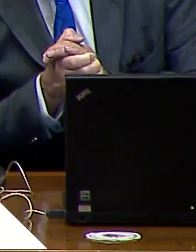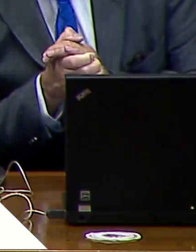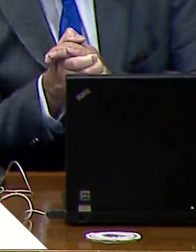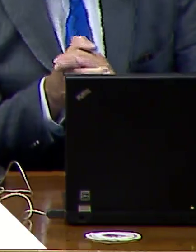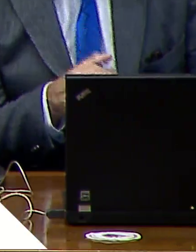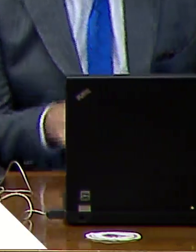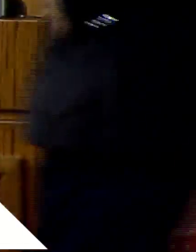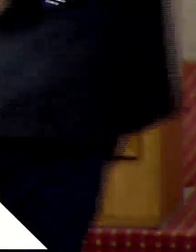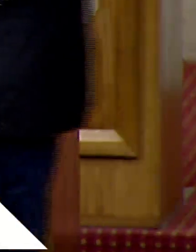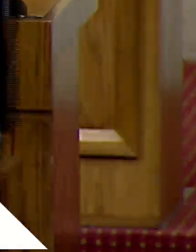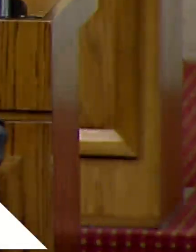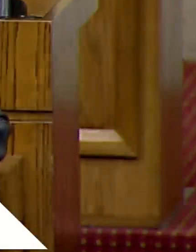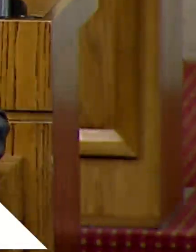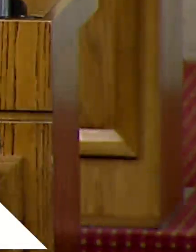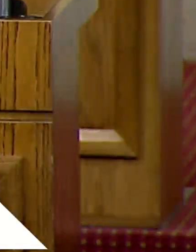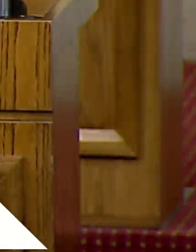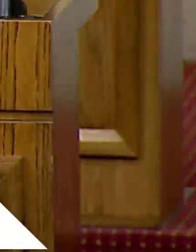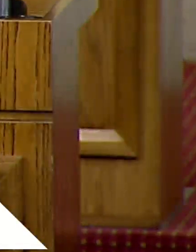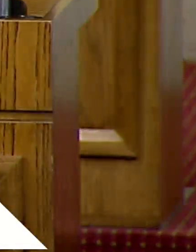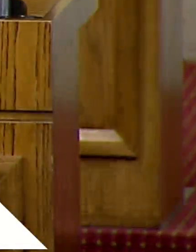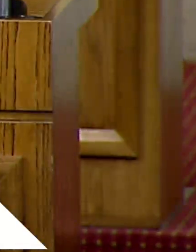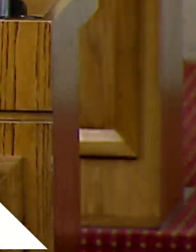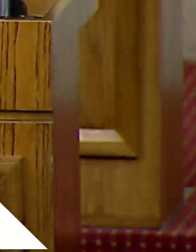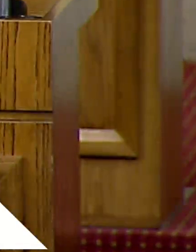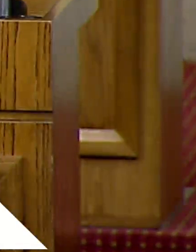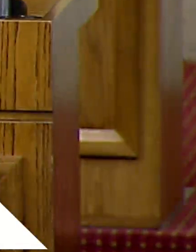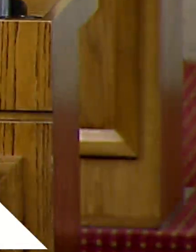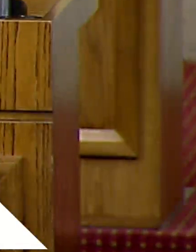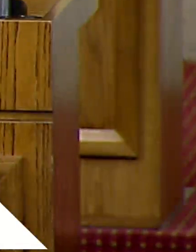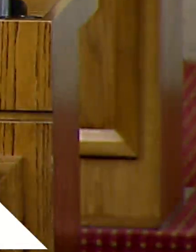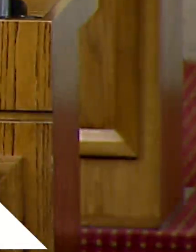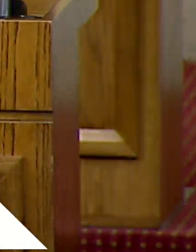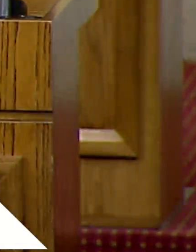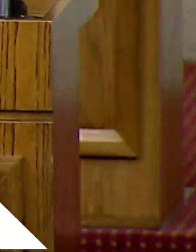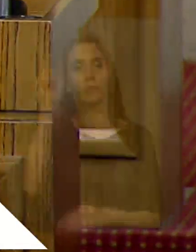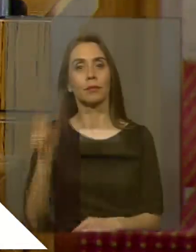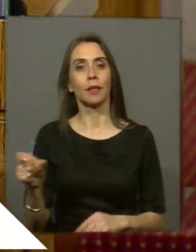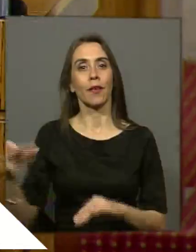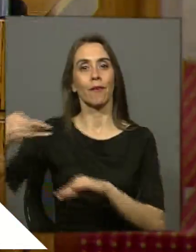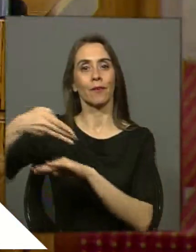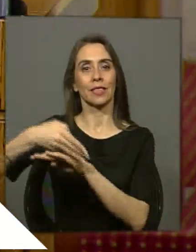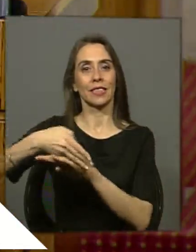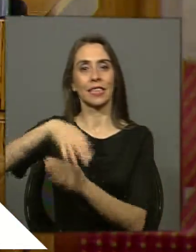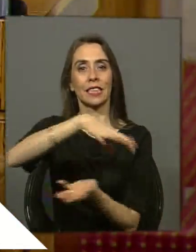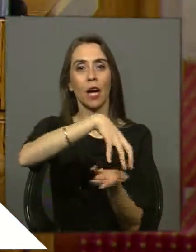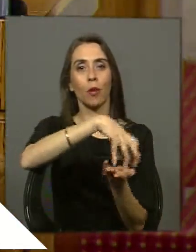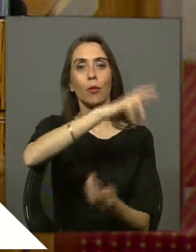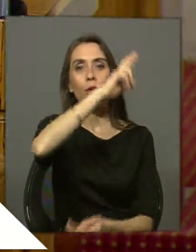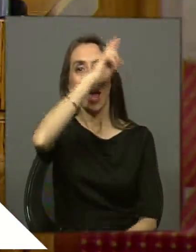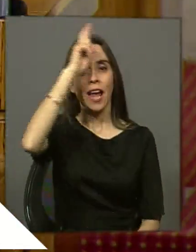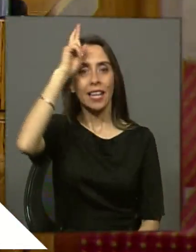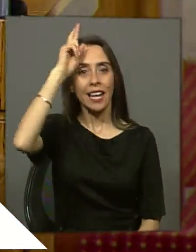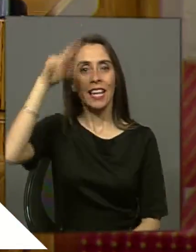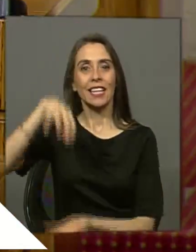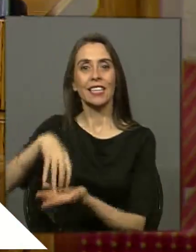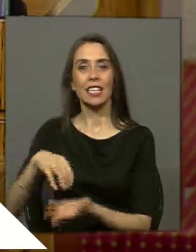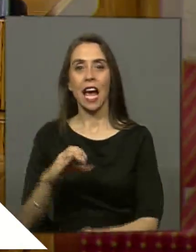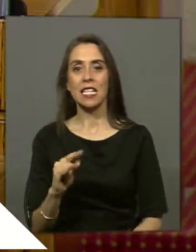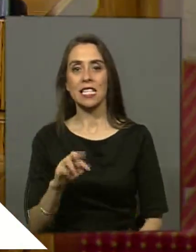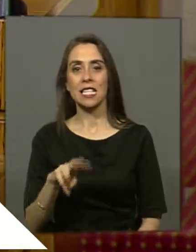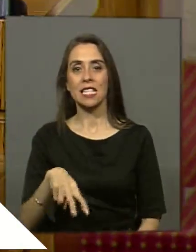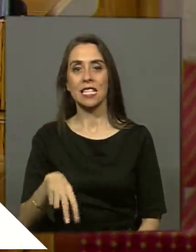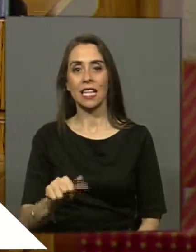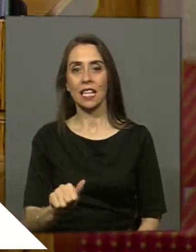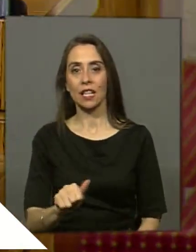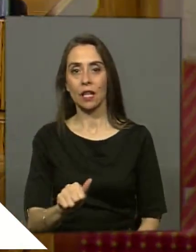permítame en primer lugar saludar a nuestras visitas de la reina y de la cisterna decirles